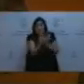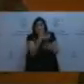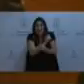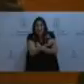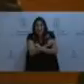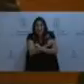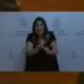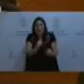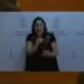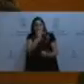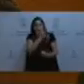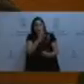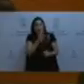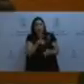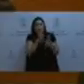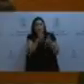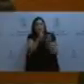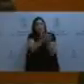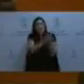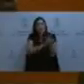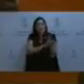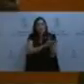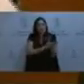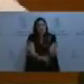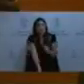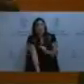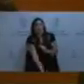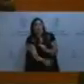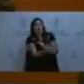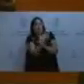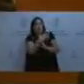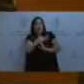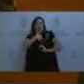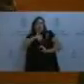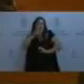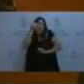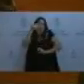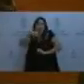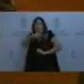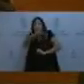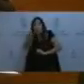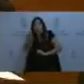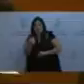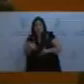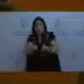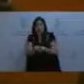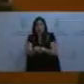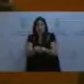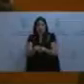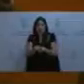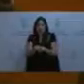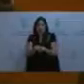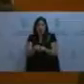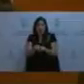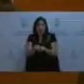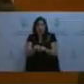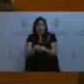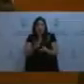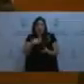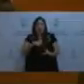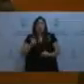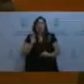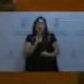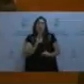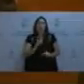curioso que la información escrita que nos dirige a nuestro grupo, y me imagino que al resto de portavoces de los distintos grupos parlamentarios, le preguntamos por